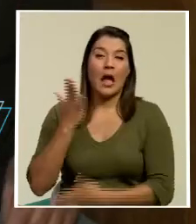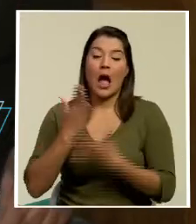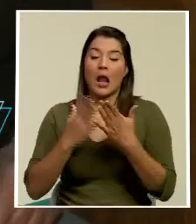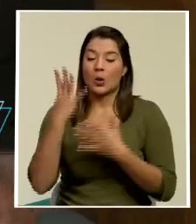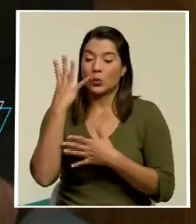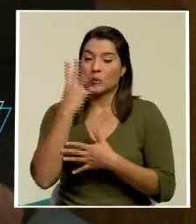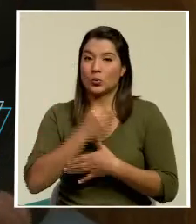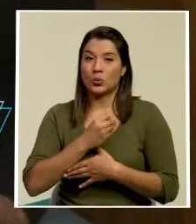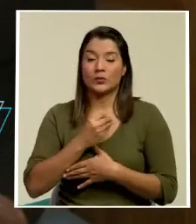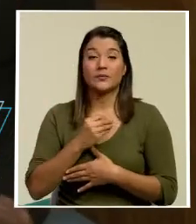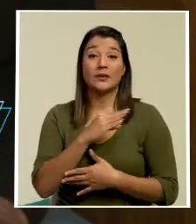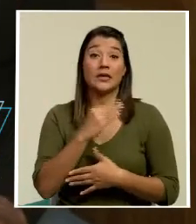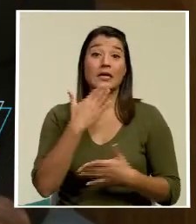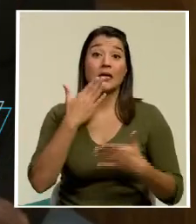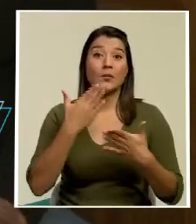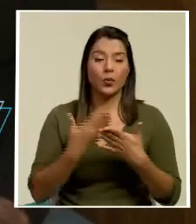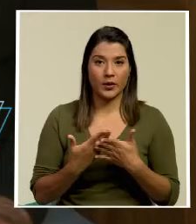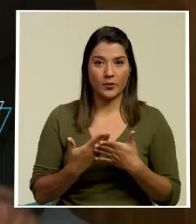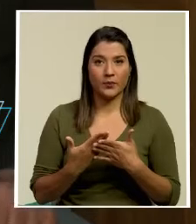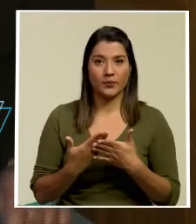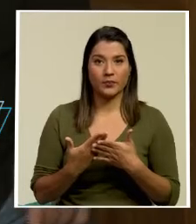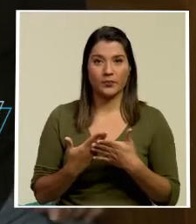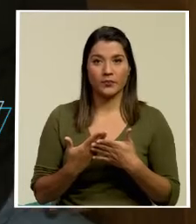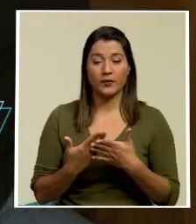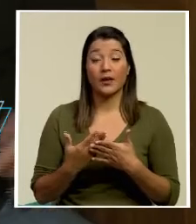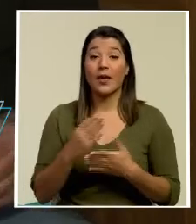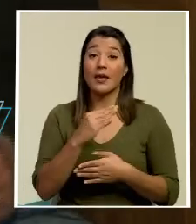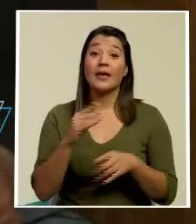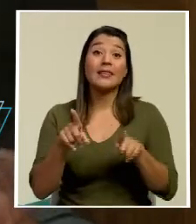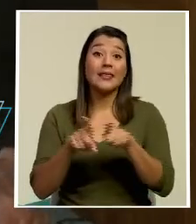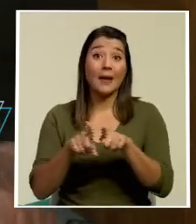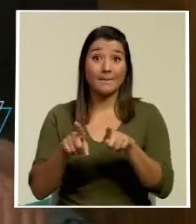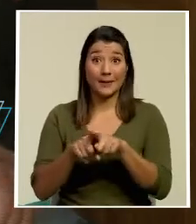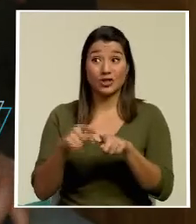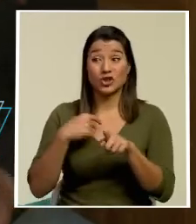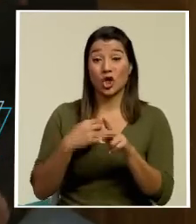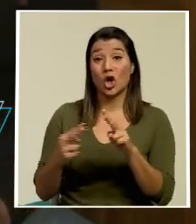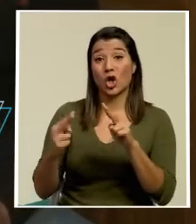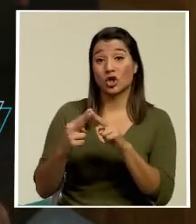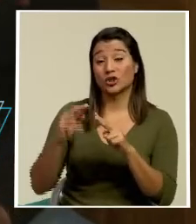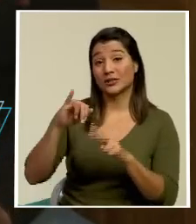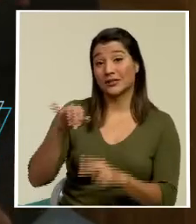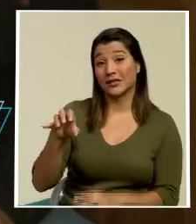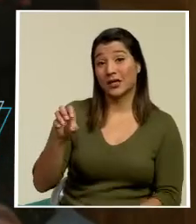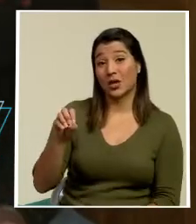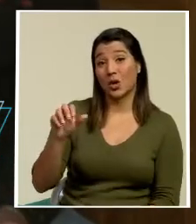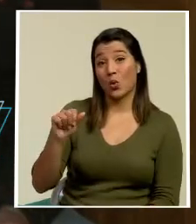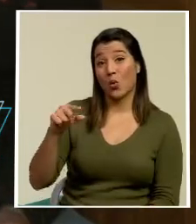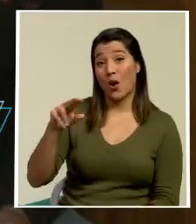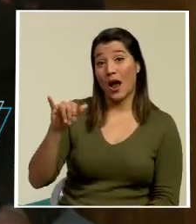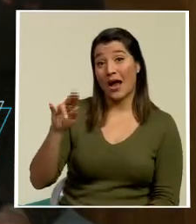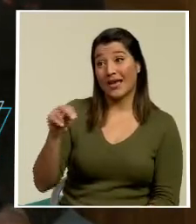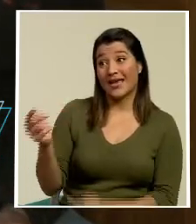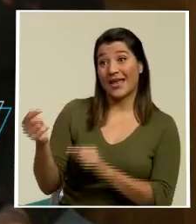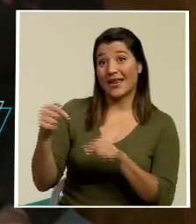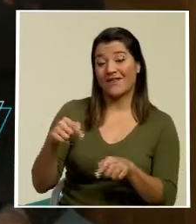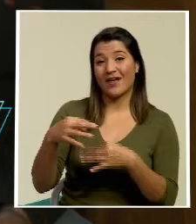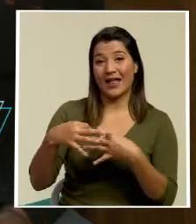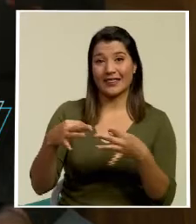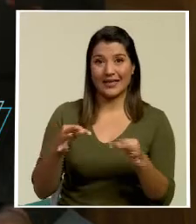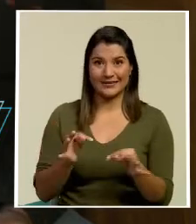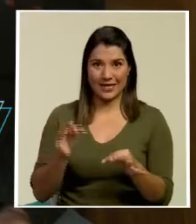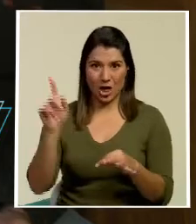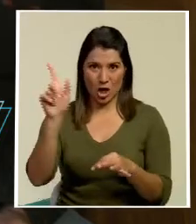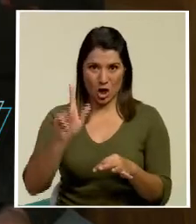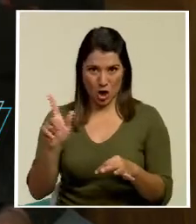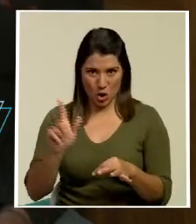la palabra. Y bueno, y también a Joaquín lo conocí, llegaba a los talleres del lunes, y